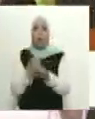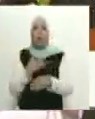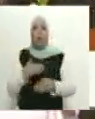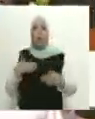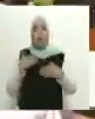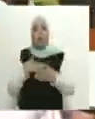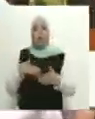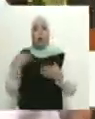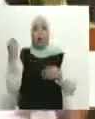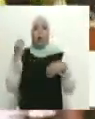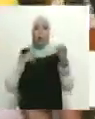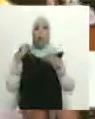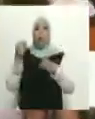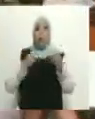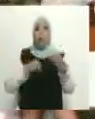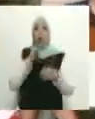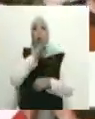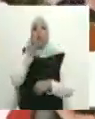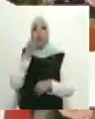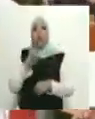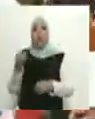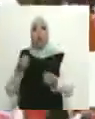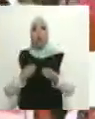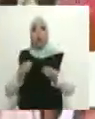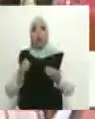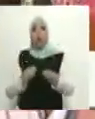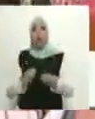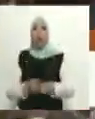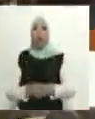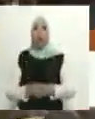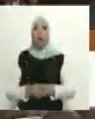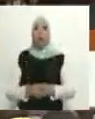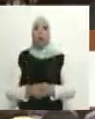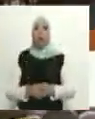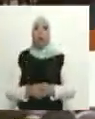bienestar de la mayoría de los zulianos y las zulianas.